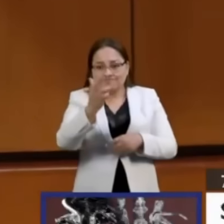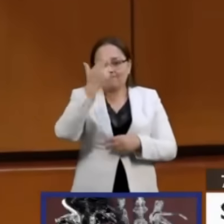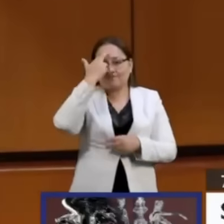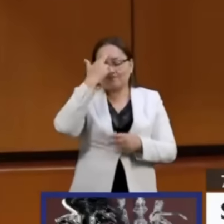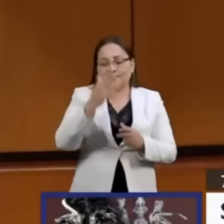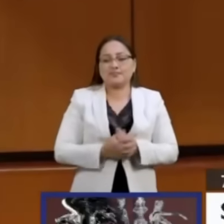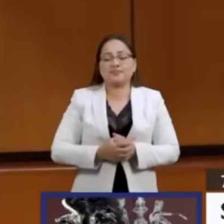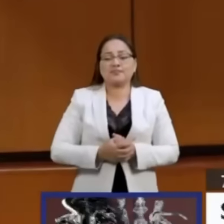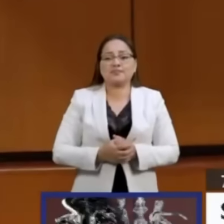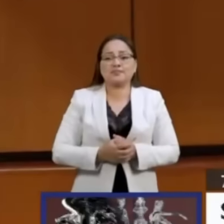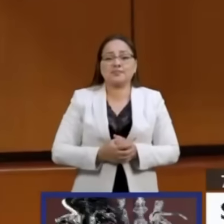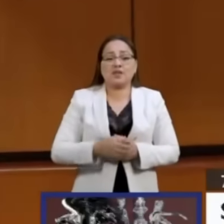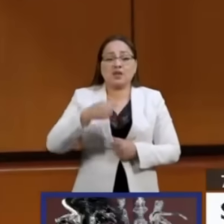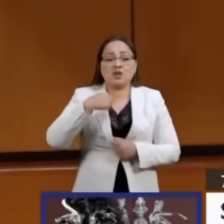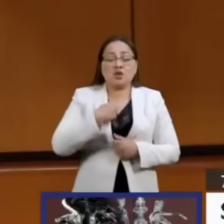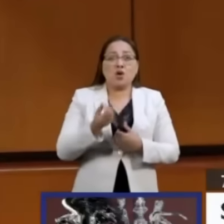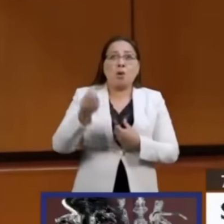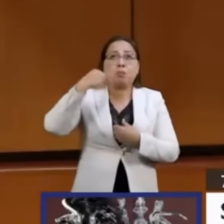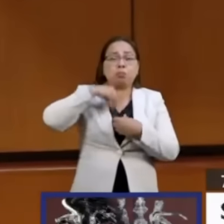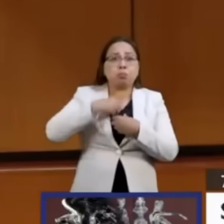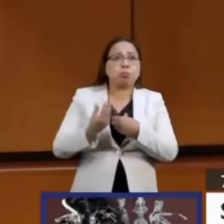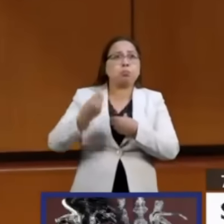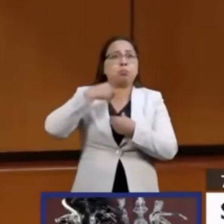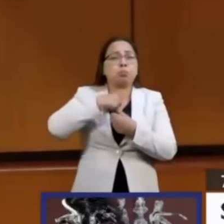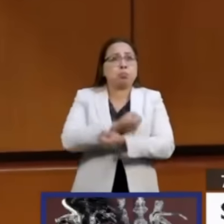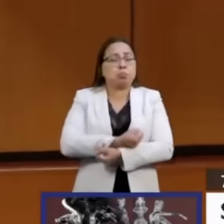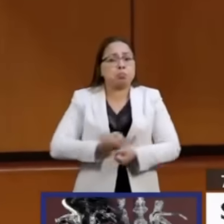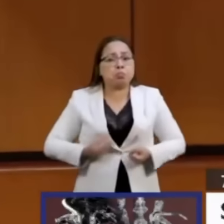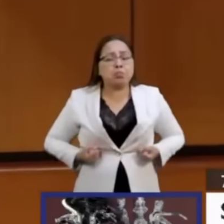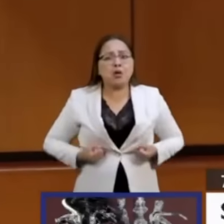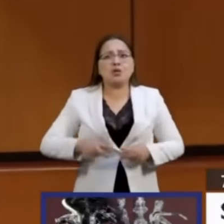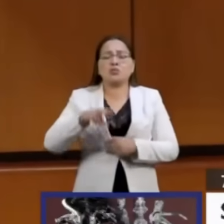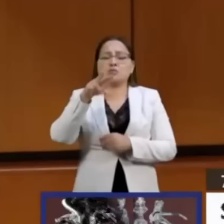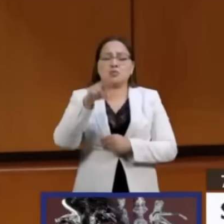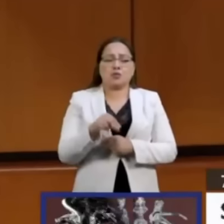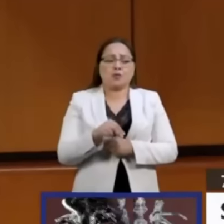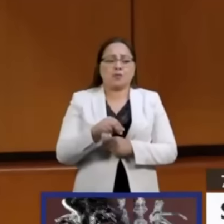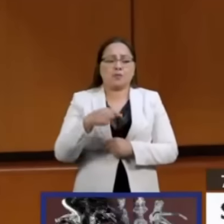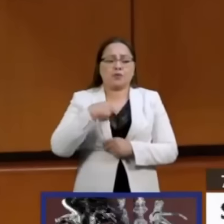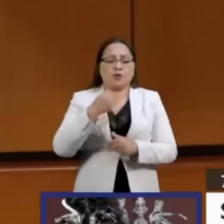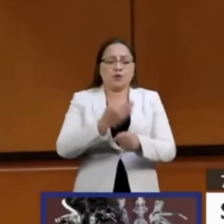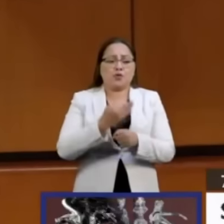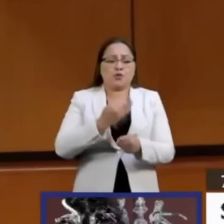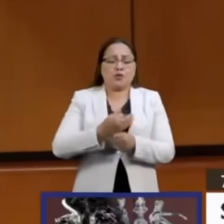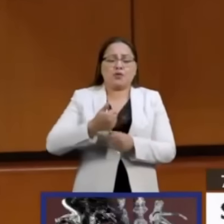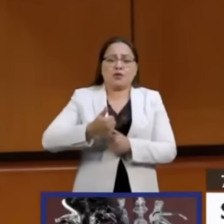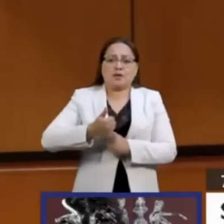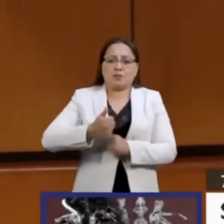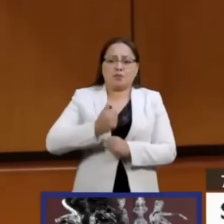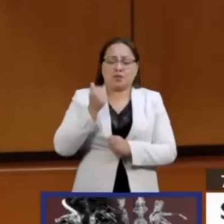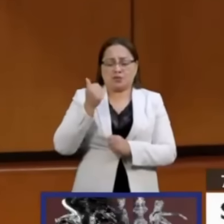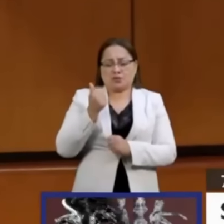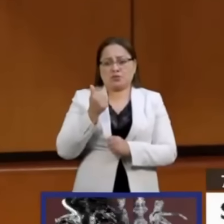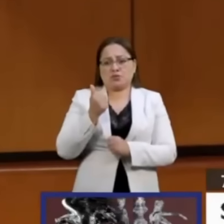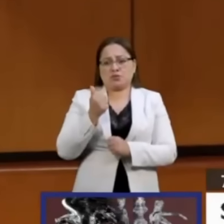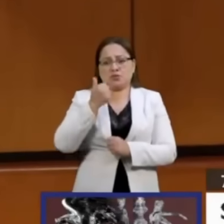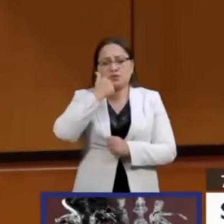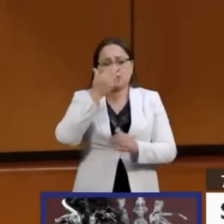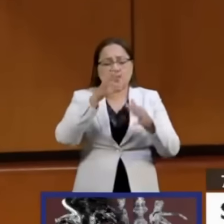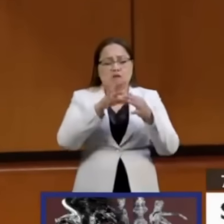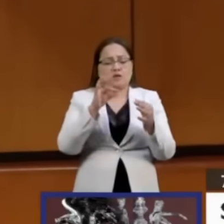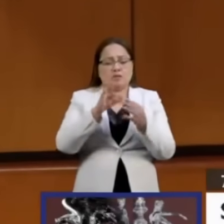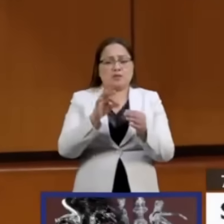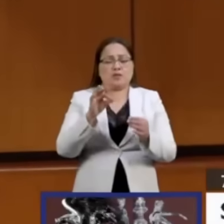Y como mi pecho no es bodega, también aprovecho para comentar que, a diferencia, por ejemplo, de